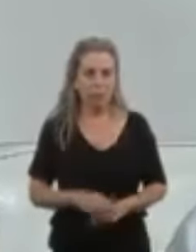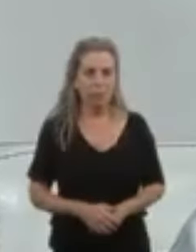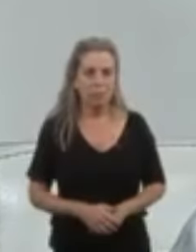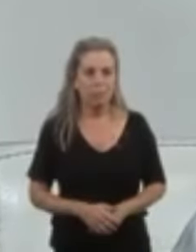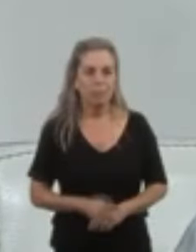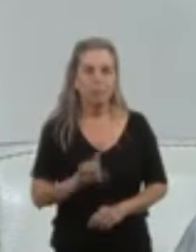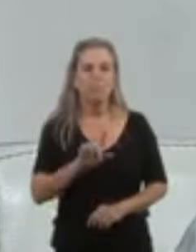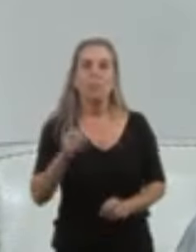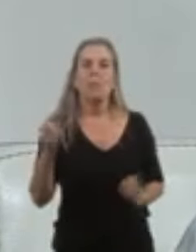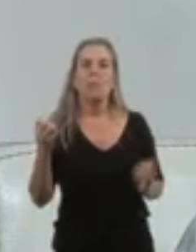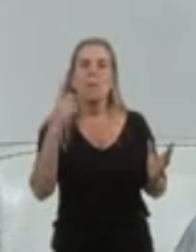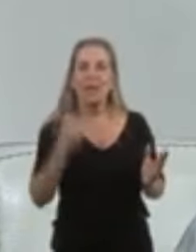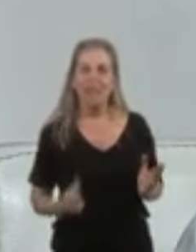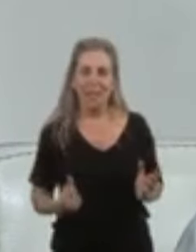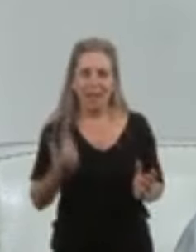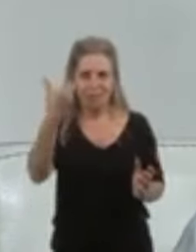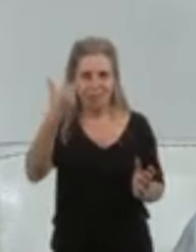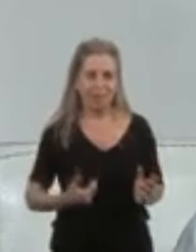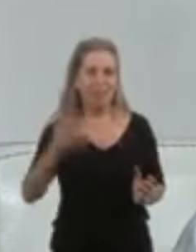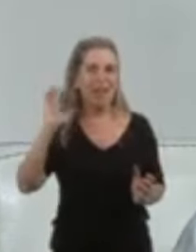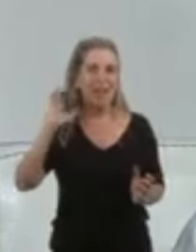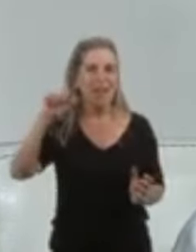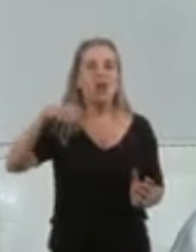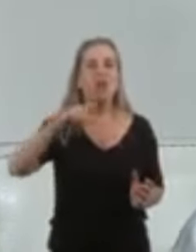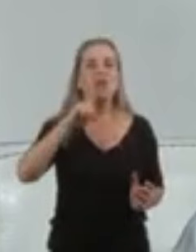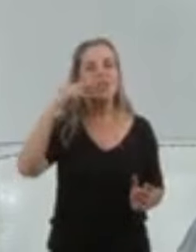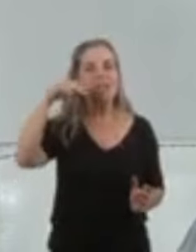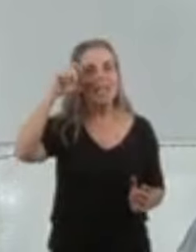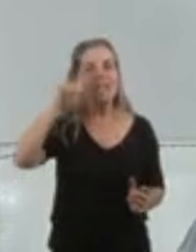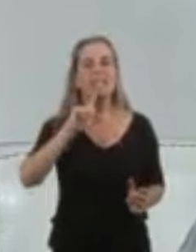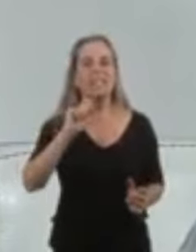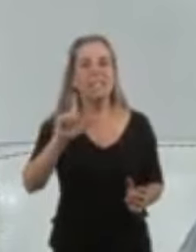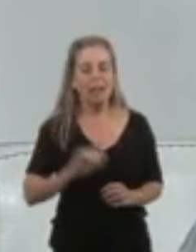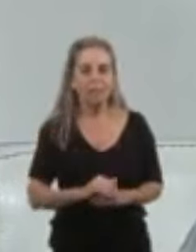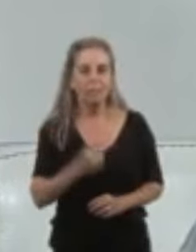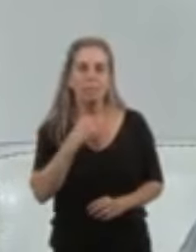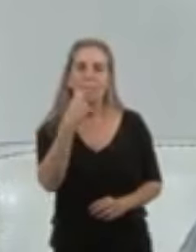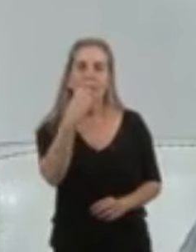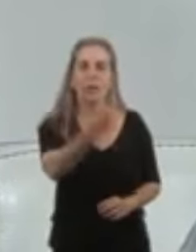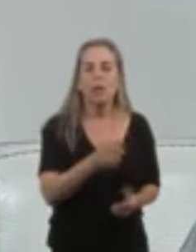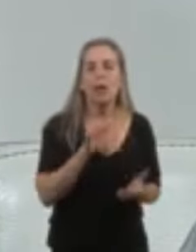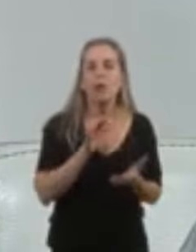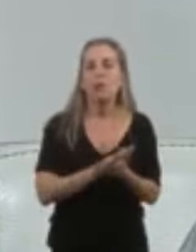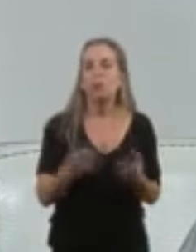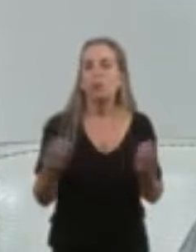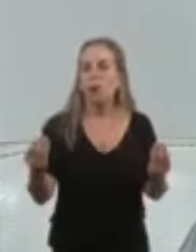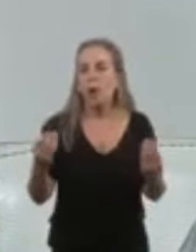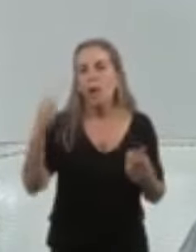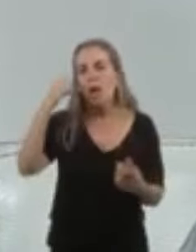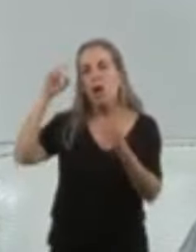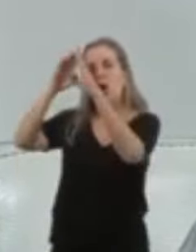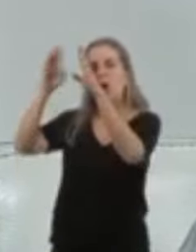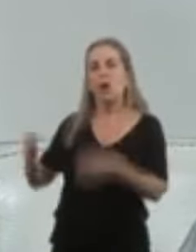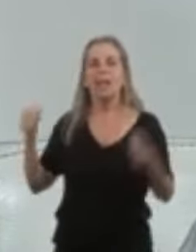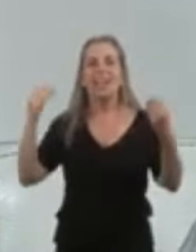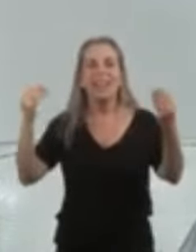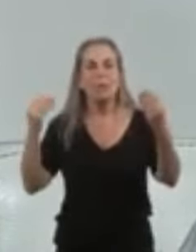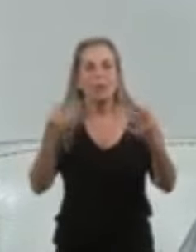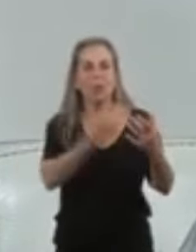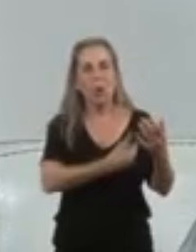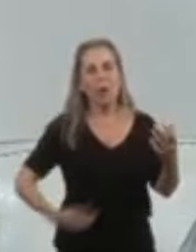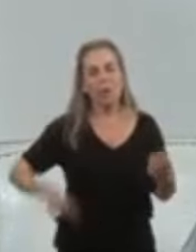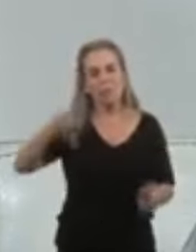Buen día Pablo gagliano de radio continental yo quería consultarlo con respecto al congreso porque el gobierno dio marcha atrás con la